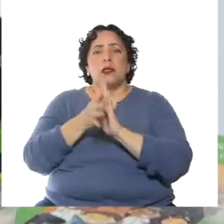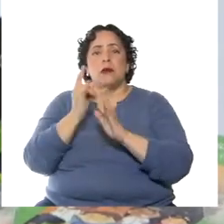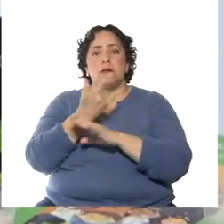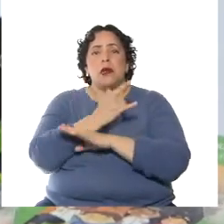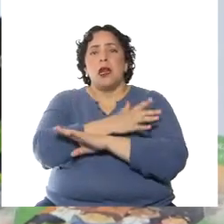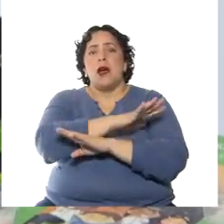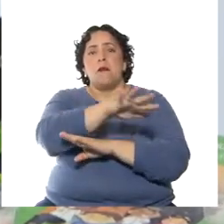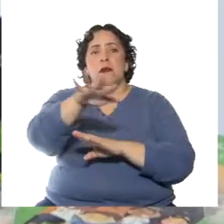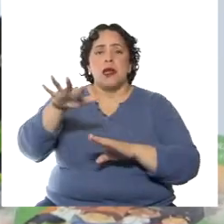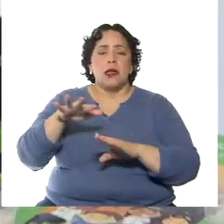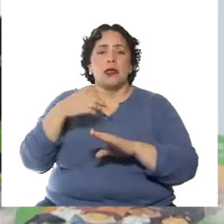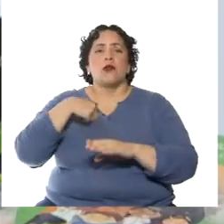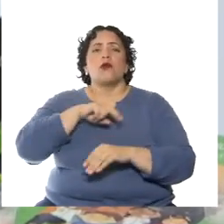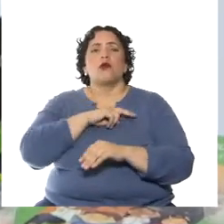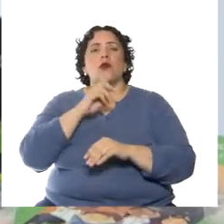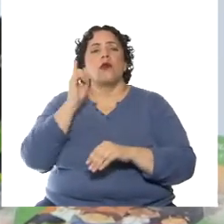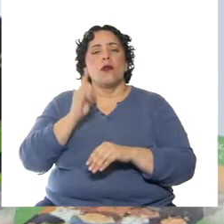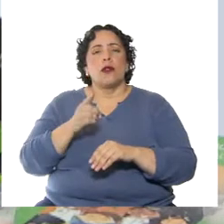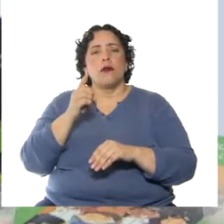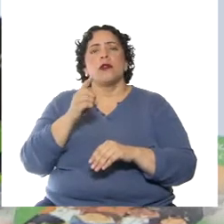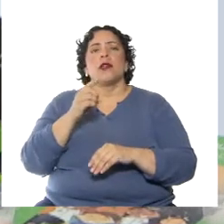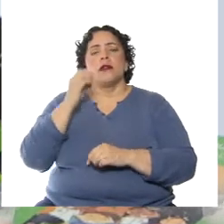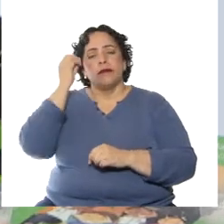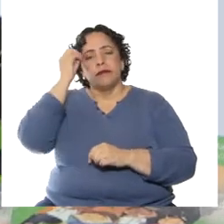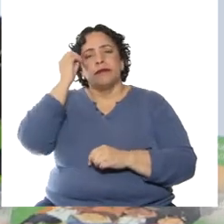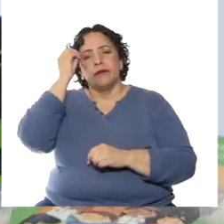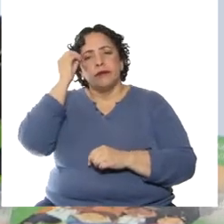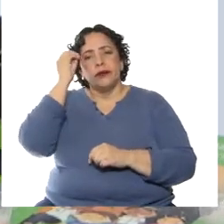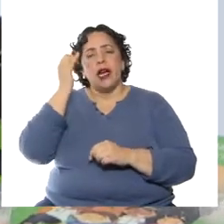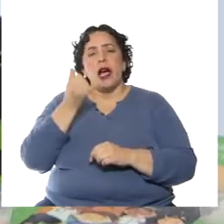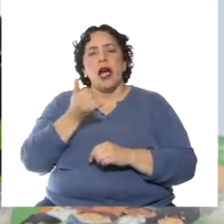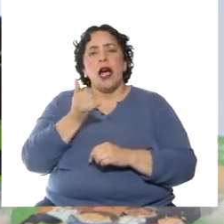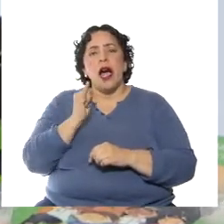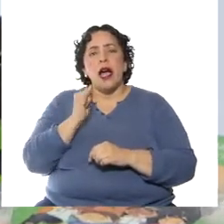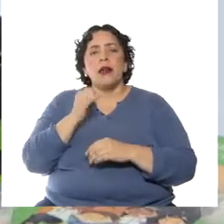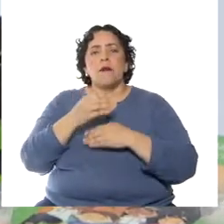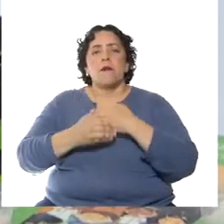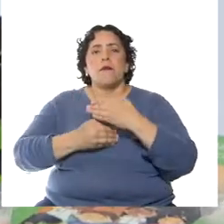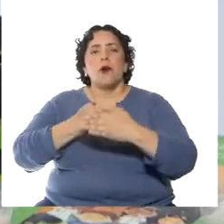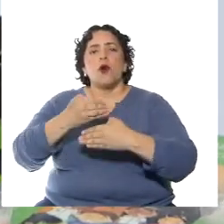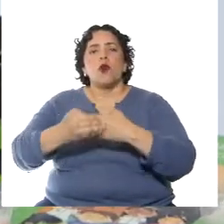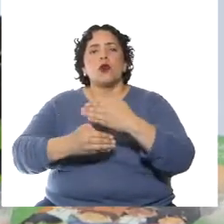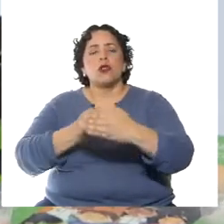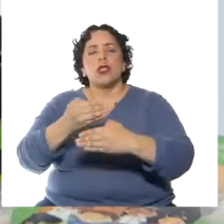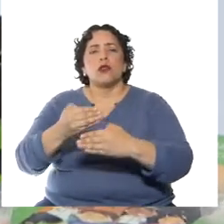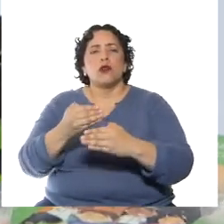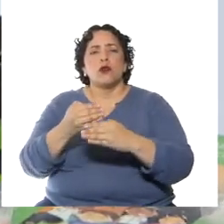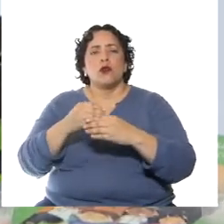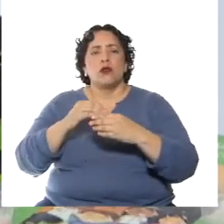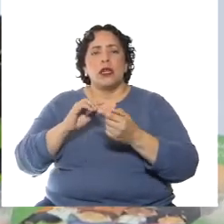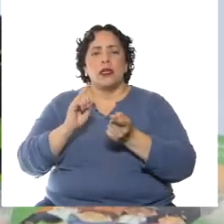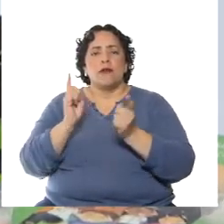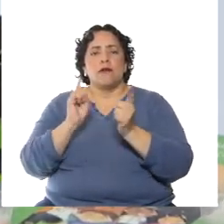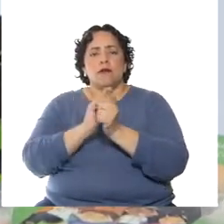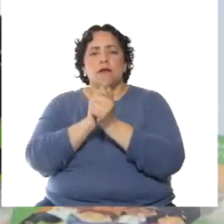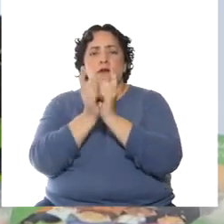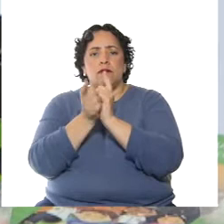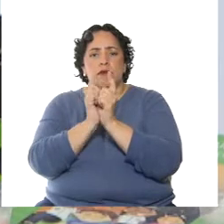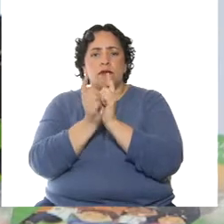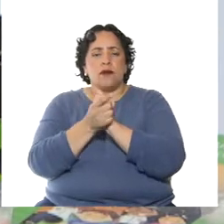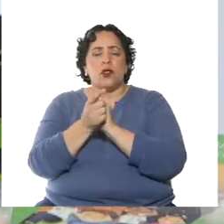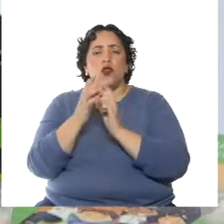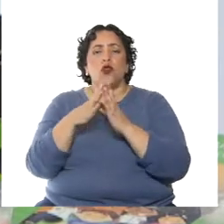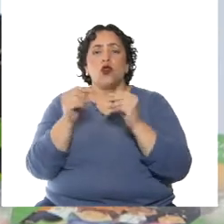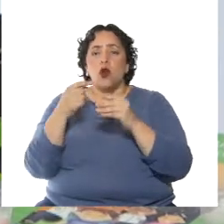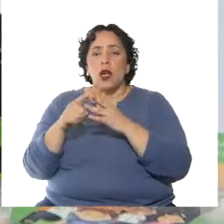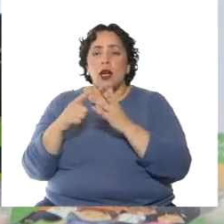ambiente, nosotros debemos estar muy conscientes también que hay un proceso que se llama proceso de descomposición. Todos los alimentos que nosotros